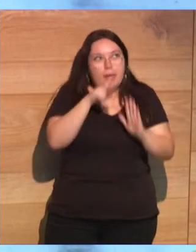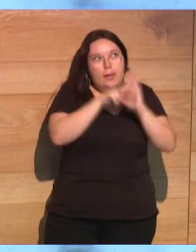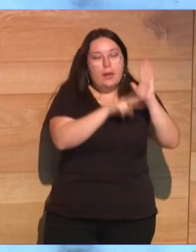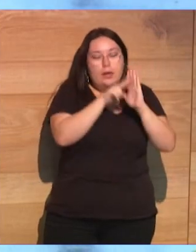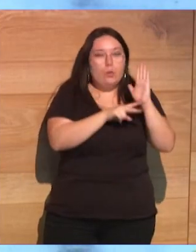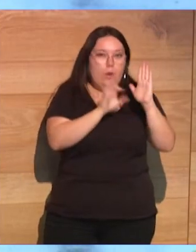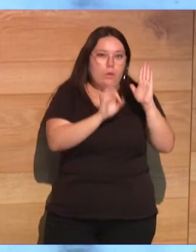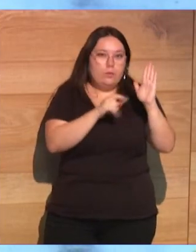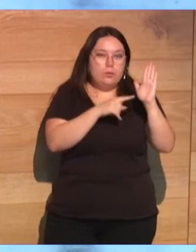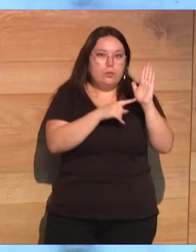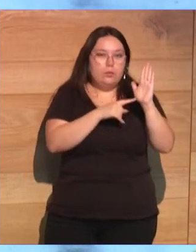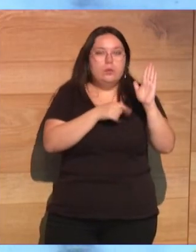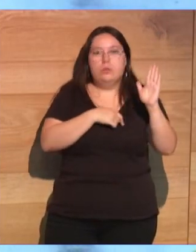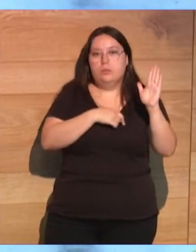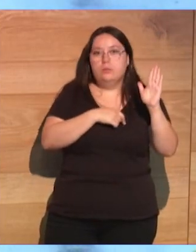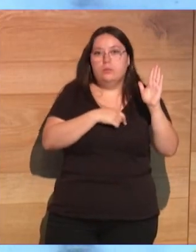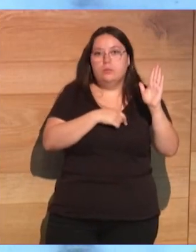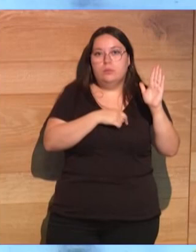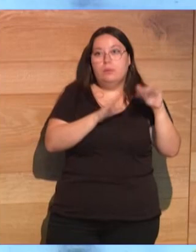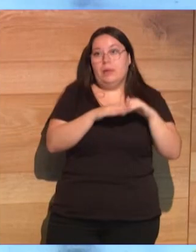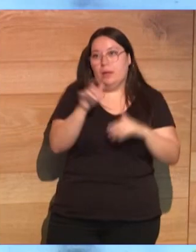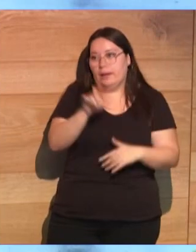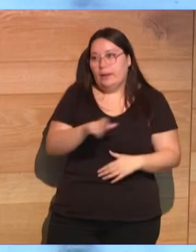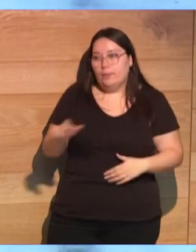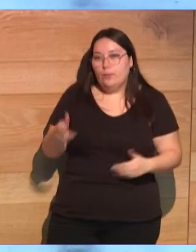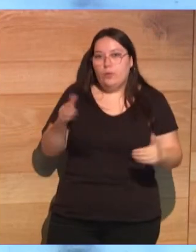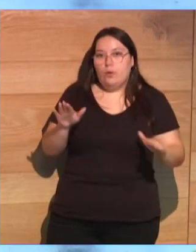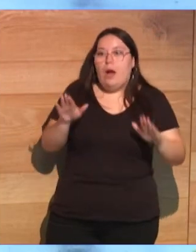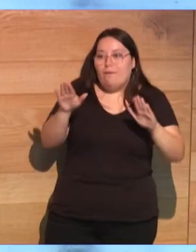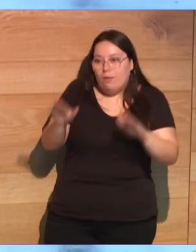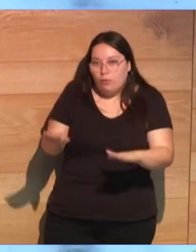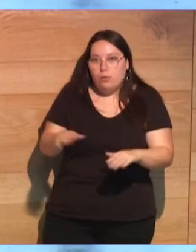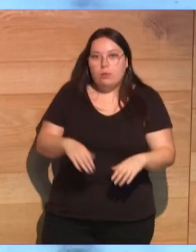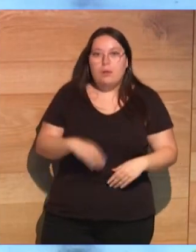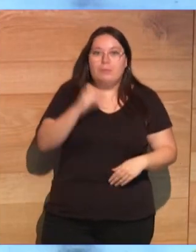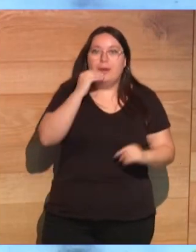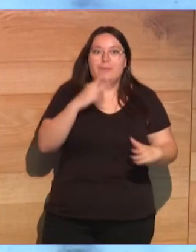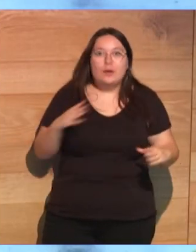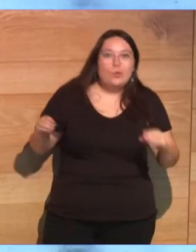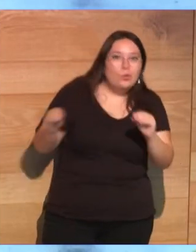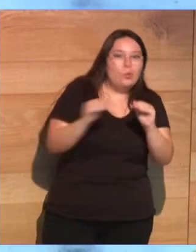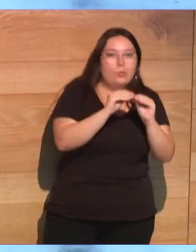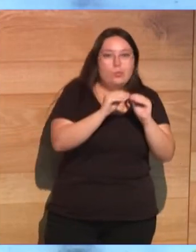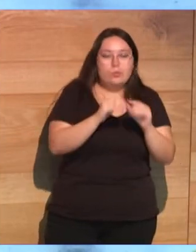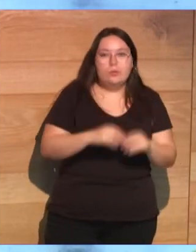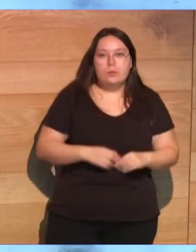principios a favor del ser humano, del bien común, o al menos, por lo menos, no a costa de